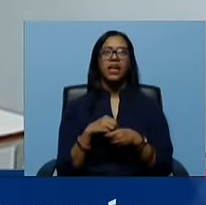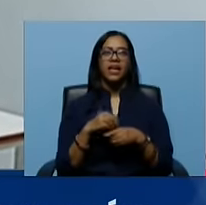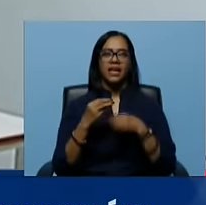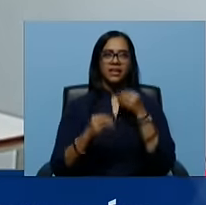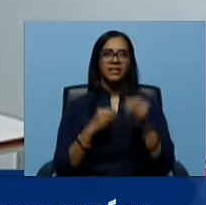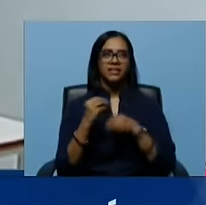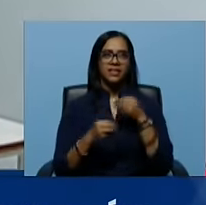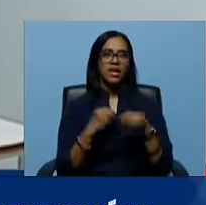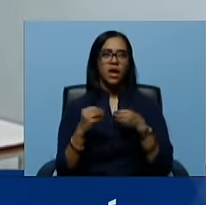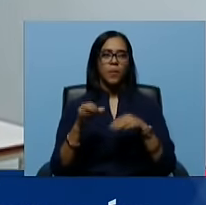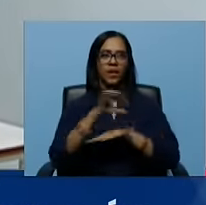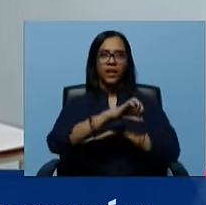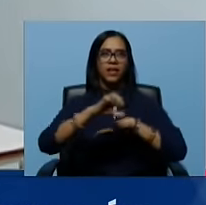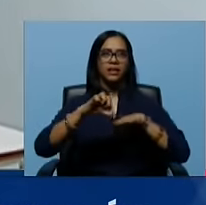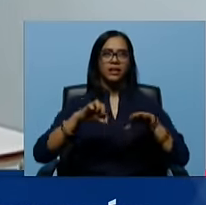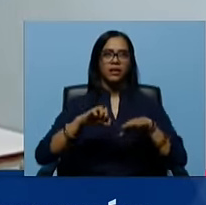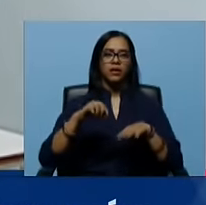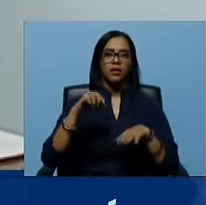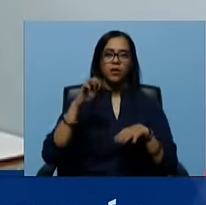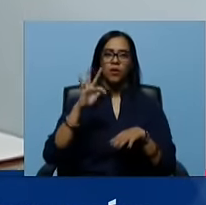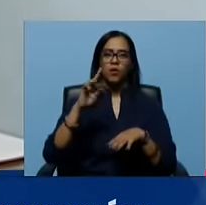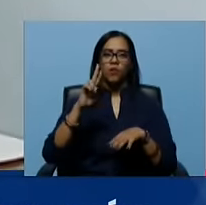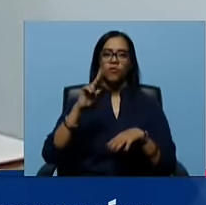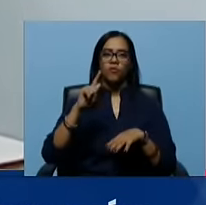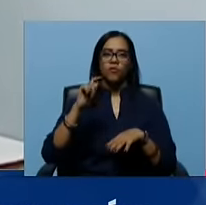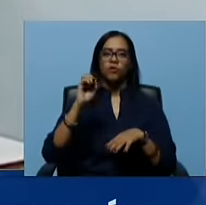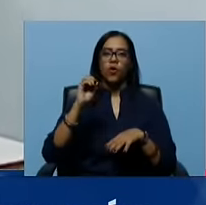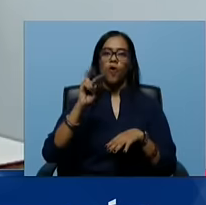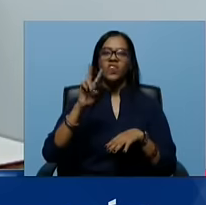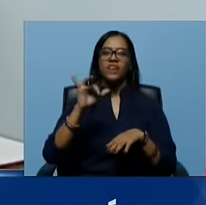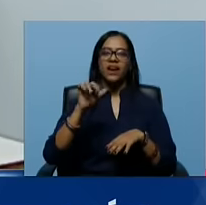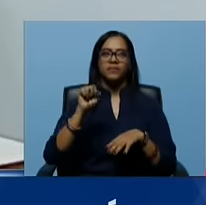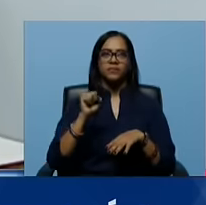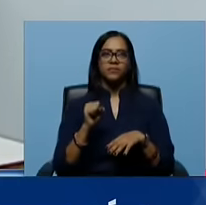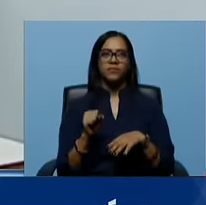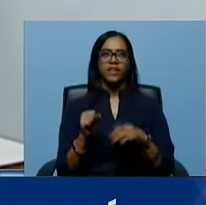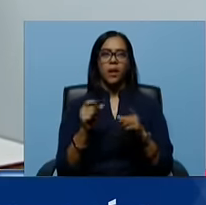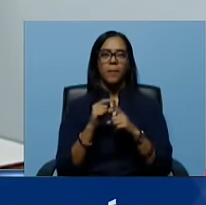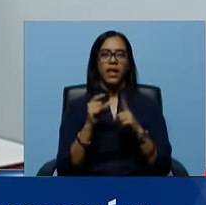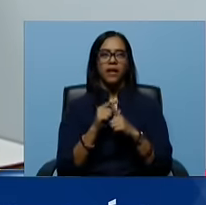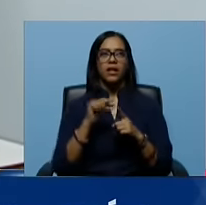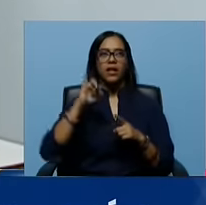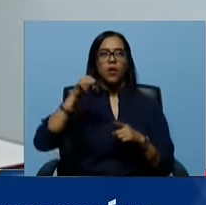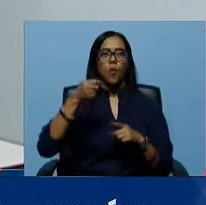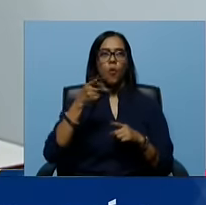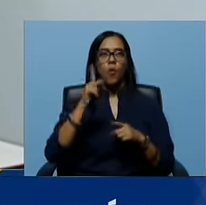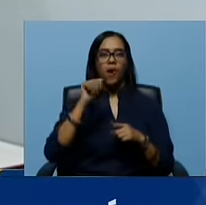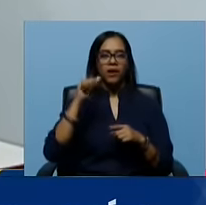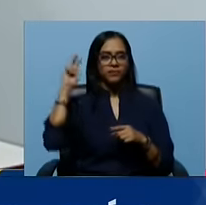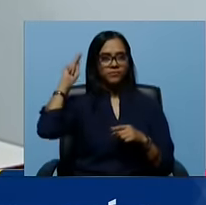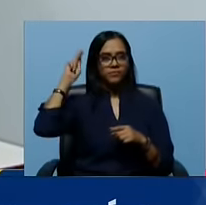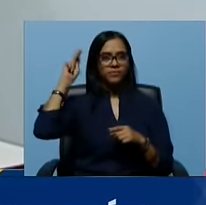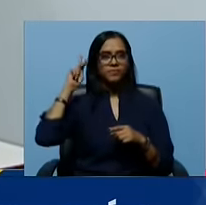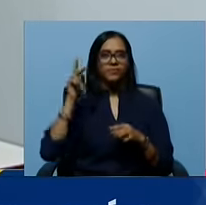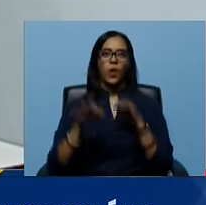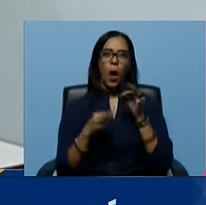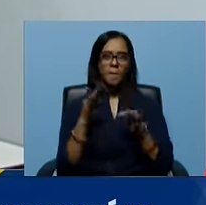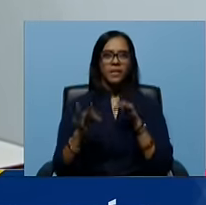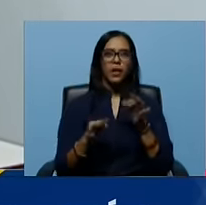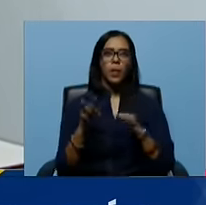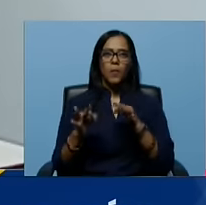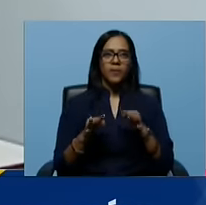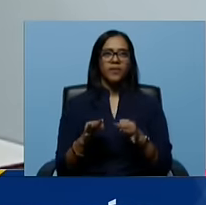diseñada por el arquitecto Fruto Viva. Le voy a dar la palabra a profesor Juan de Andrea para que nos eche un poco el